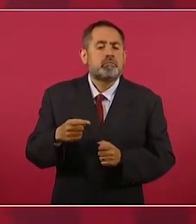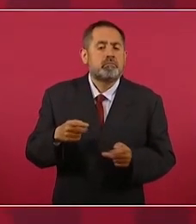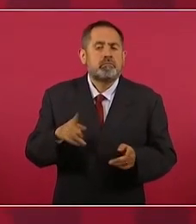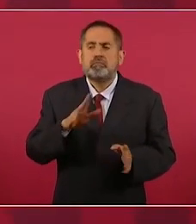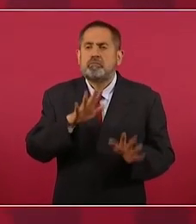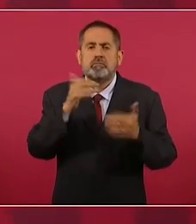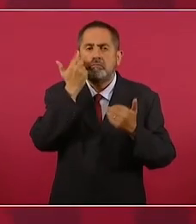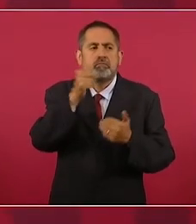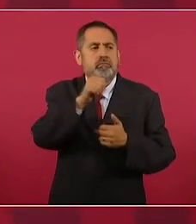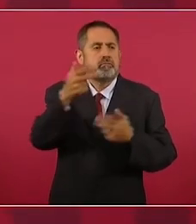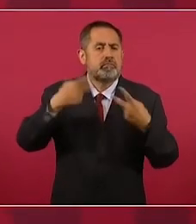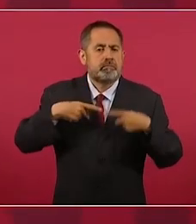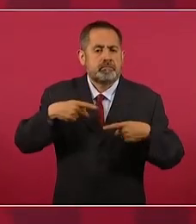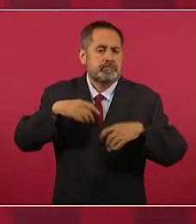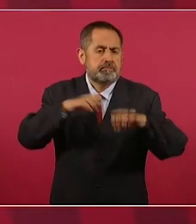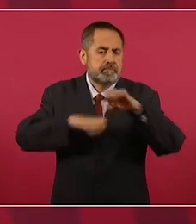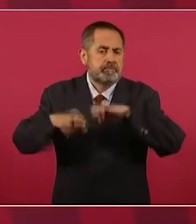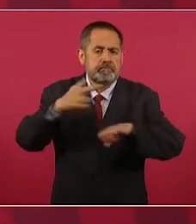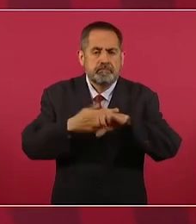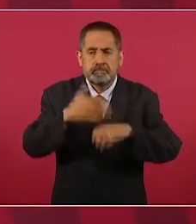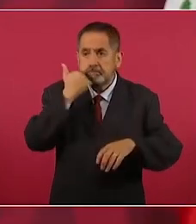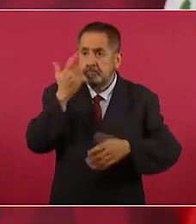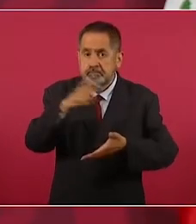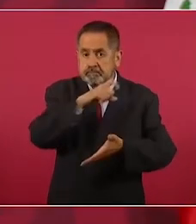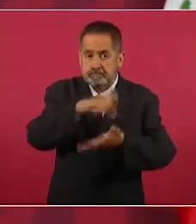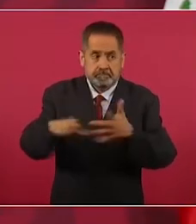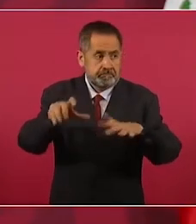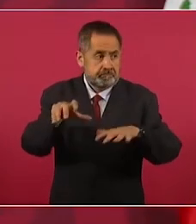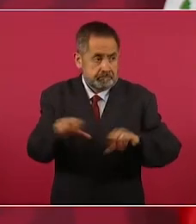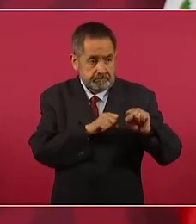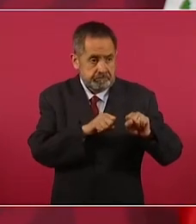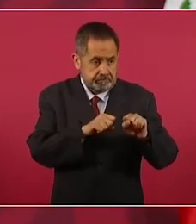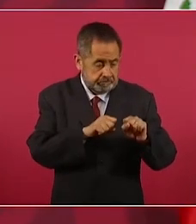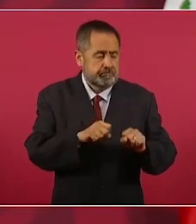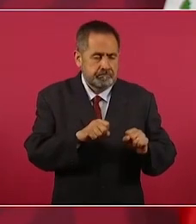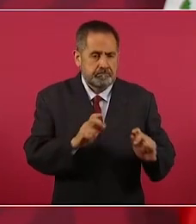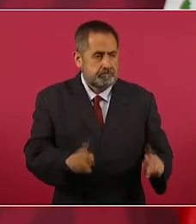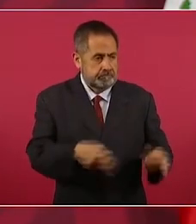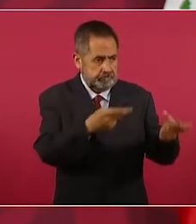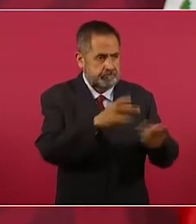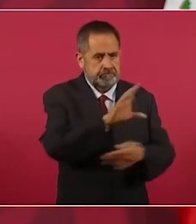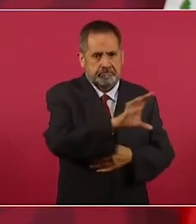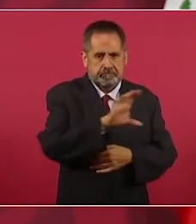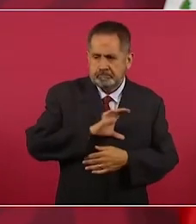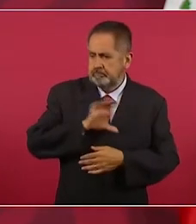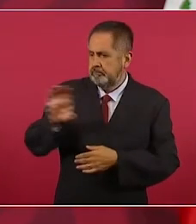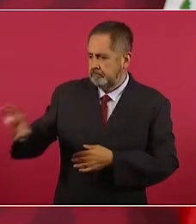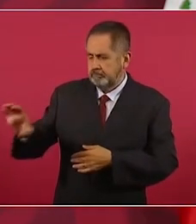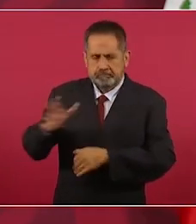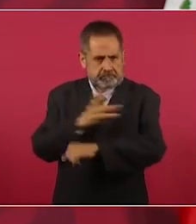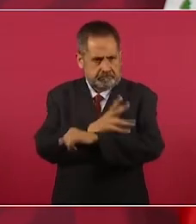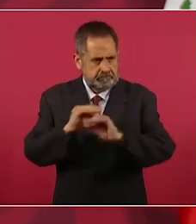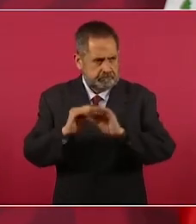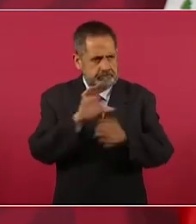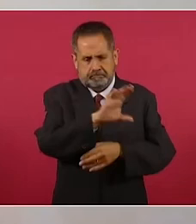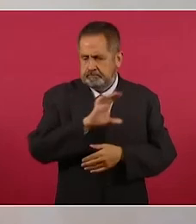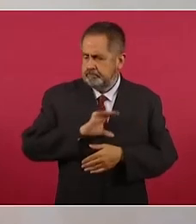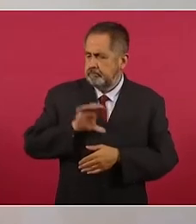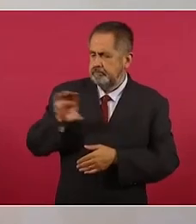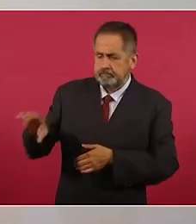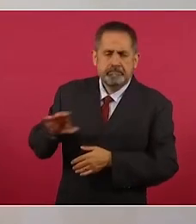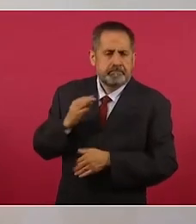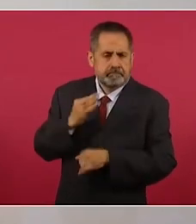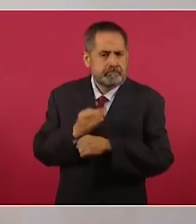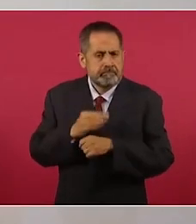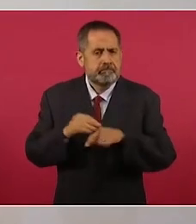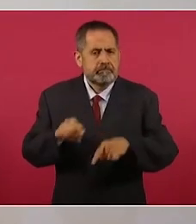cualquier otra empresa que quiera hacerlo con toda transparencia, aquí